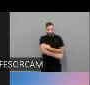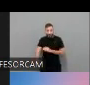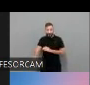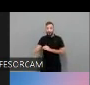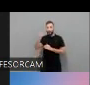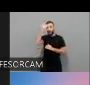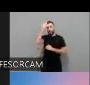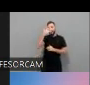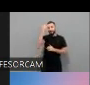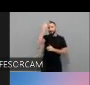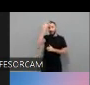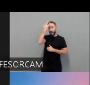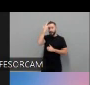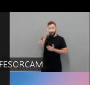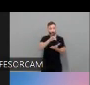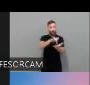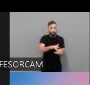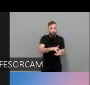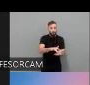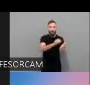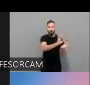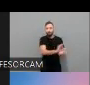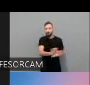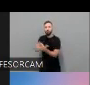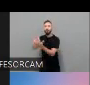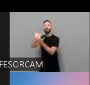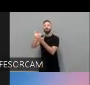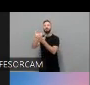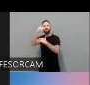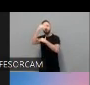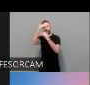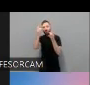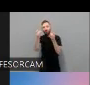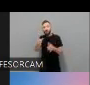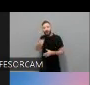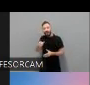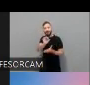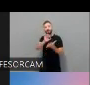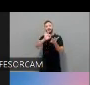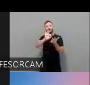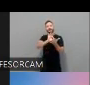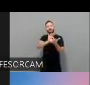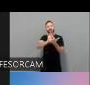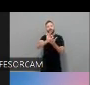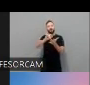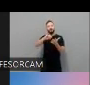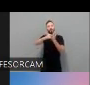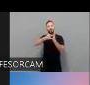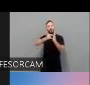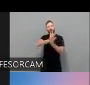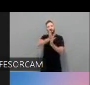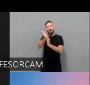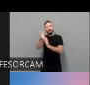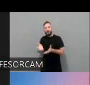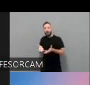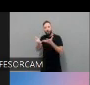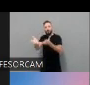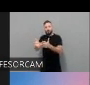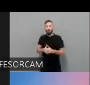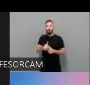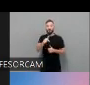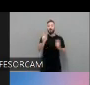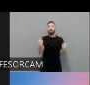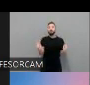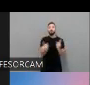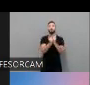parálisis cerebral sea derivada a los servicios de atención temprana. Esta intervención no solo debe hacerse en sesiones de